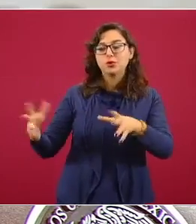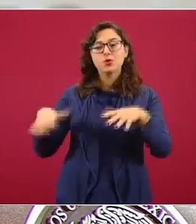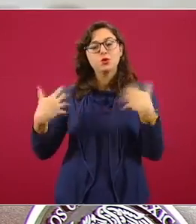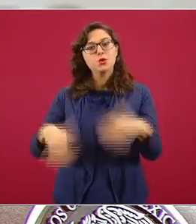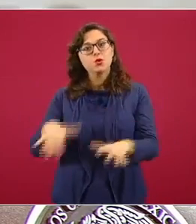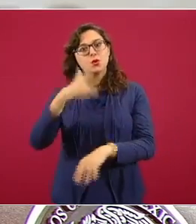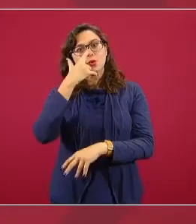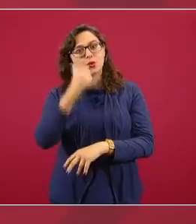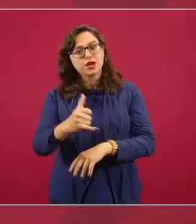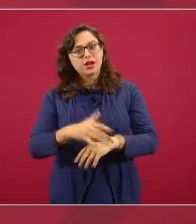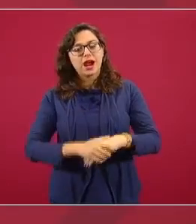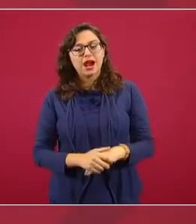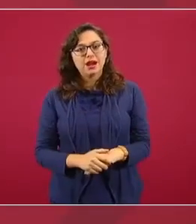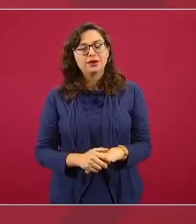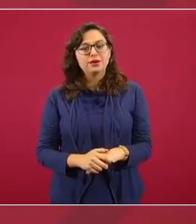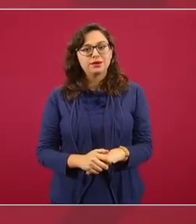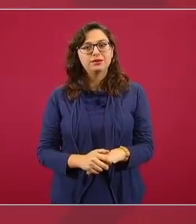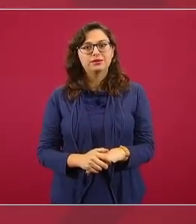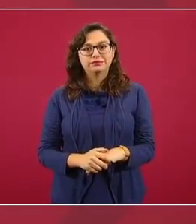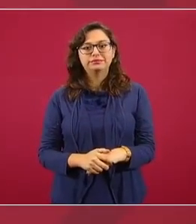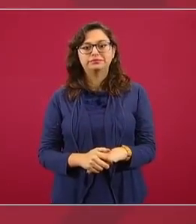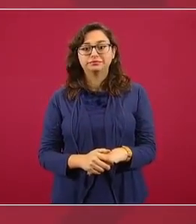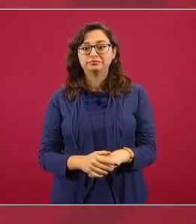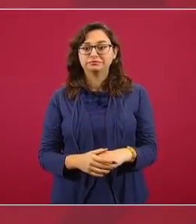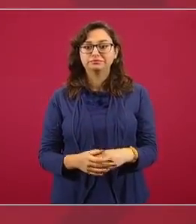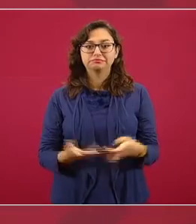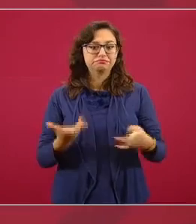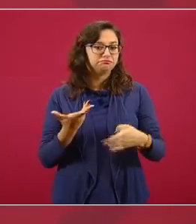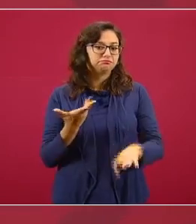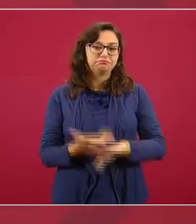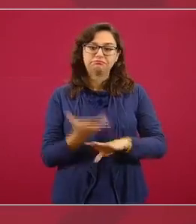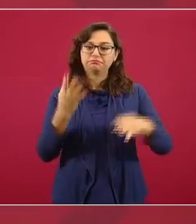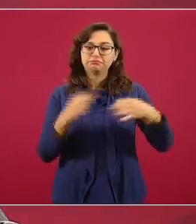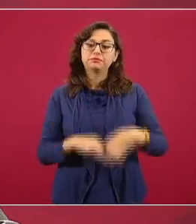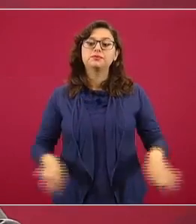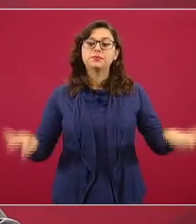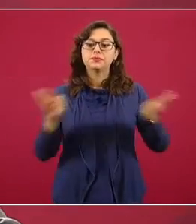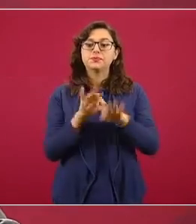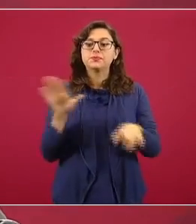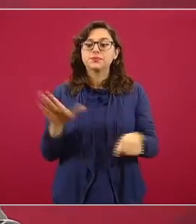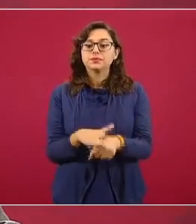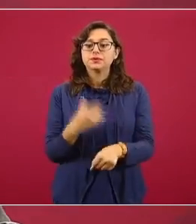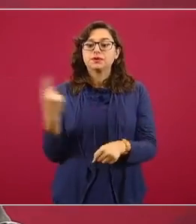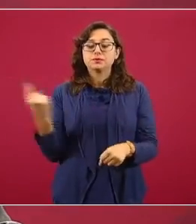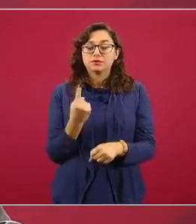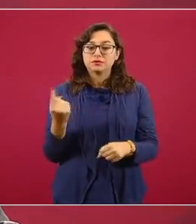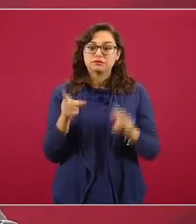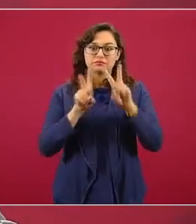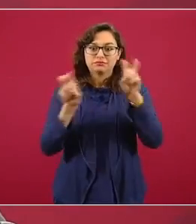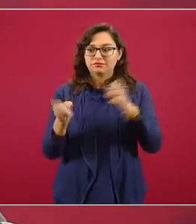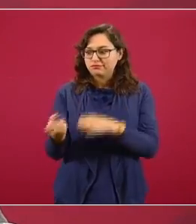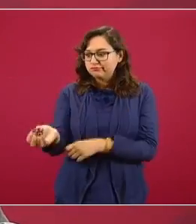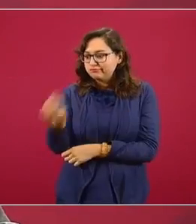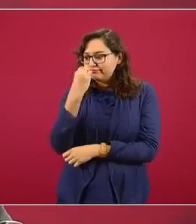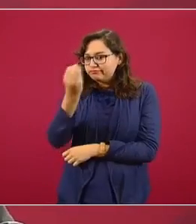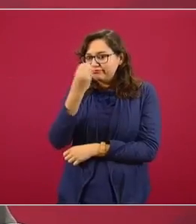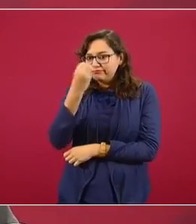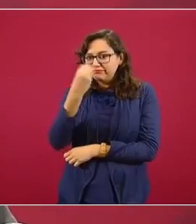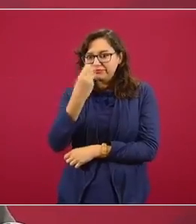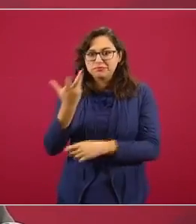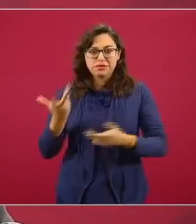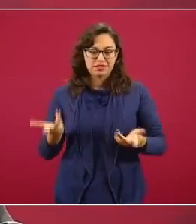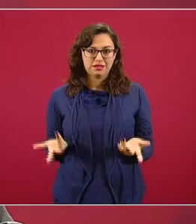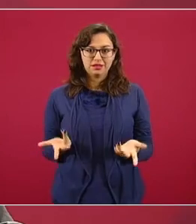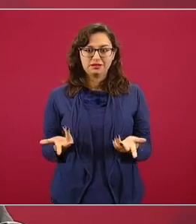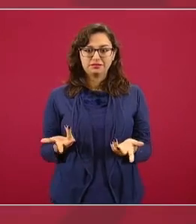fenómeno. Esto es muy importante porque se trata de alimentos, es producción